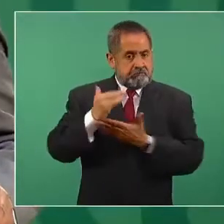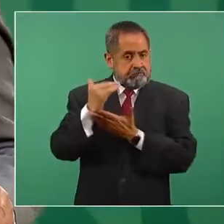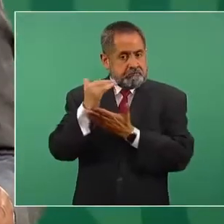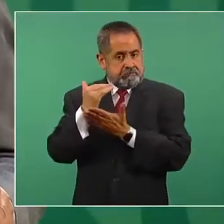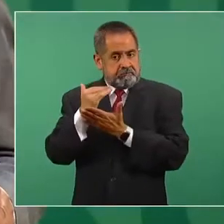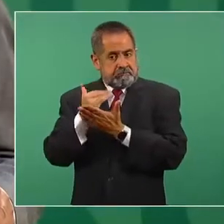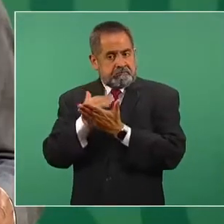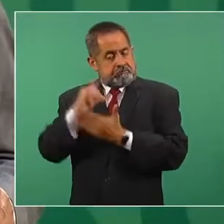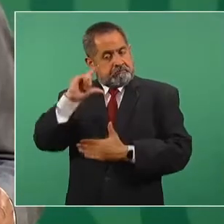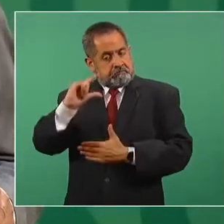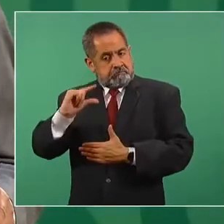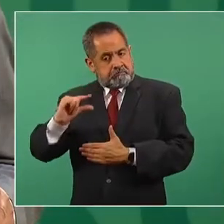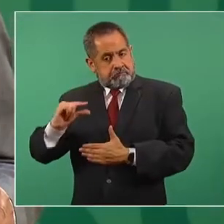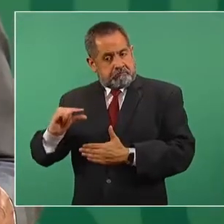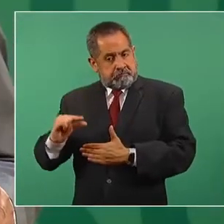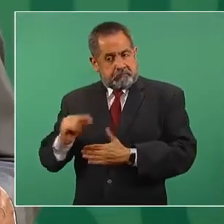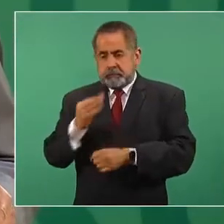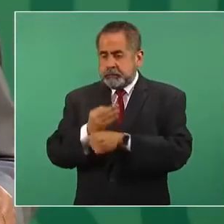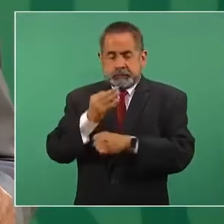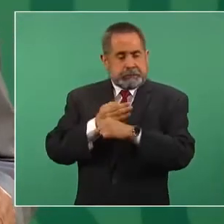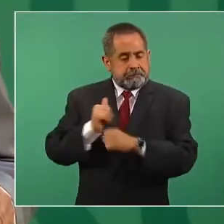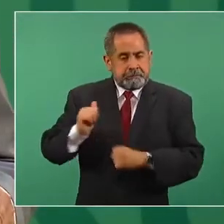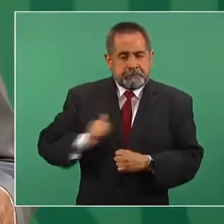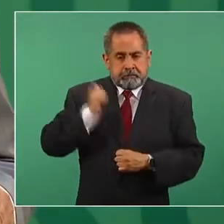tenemos que aprovechar